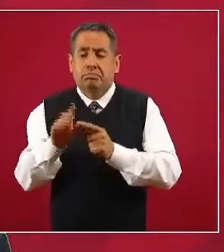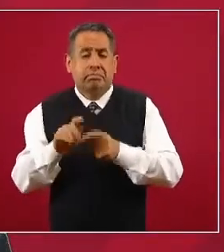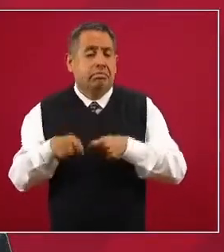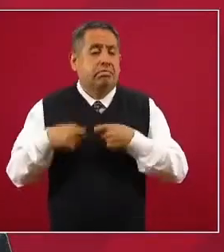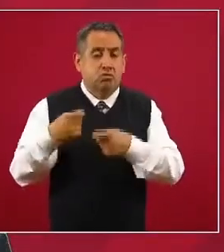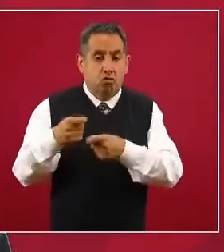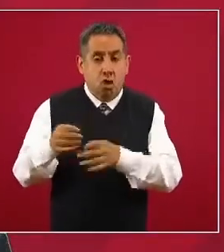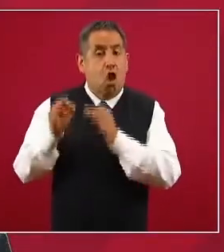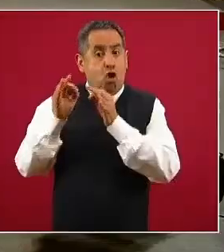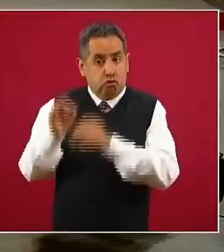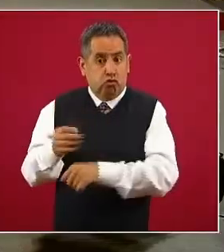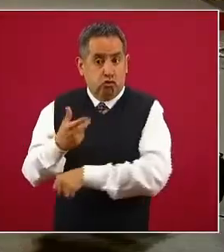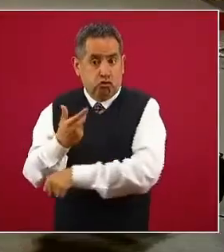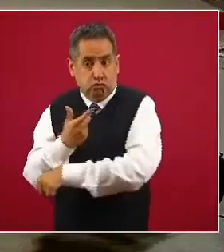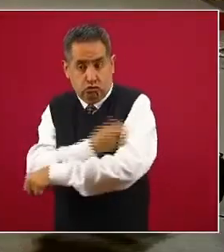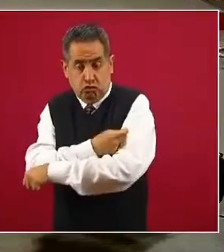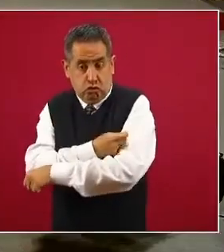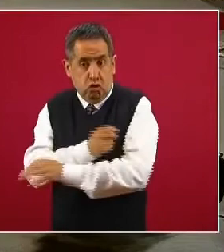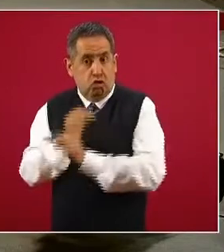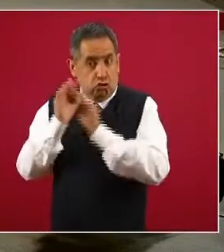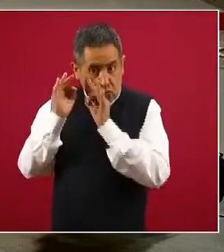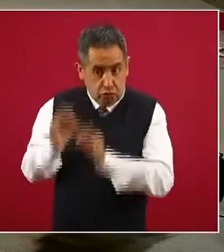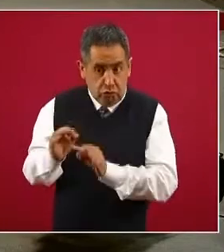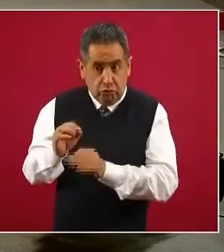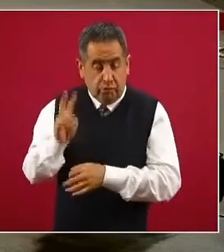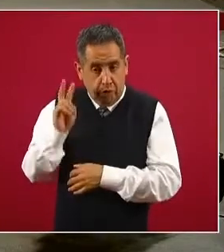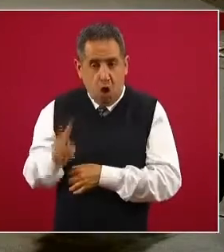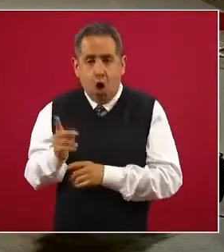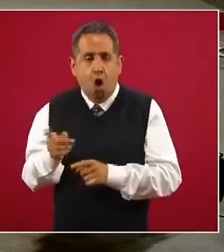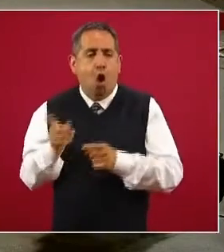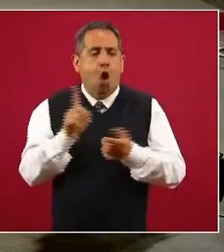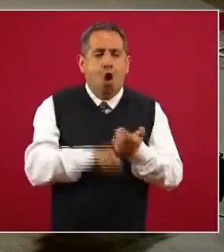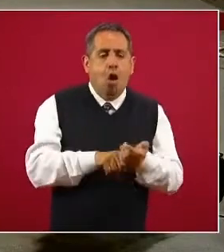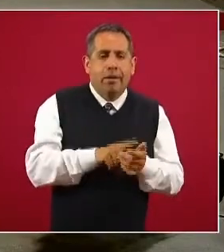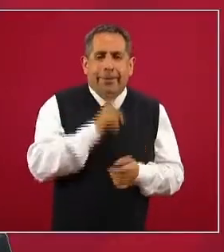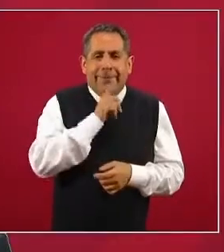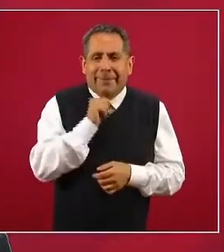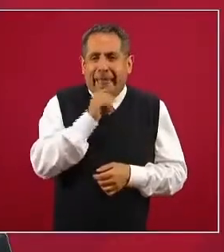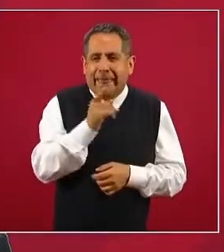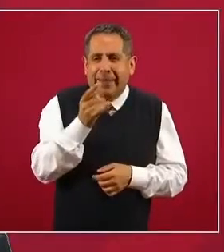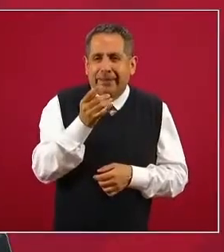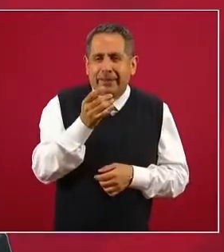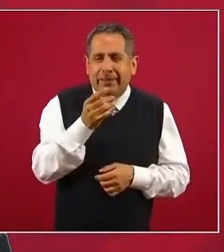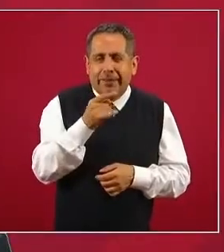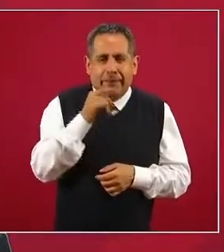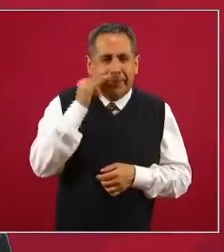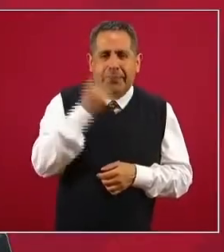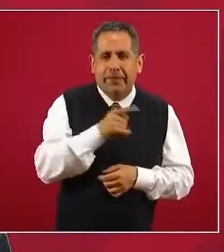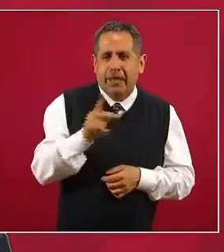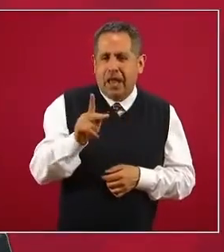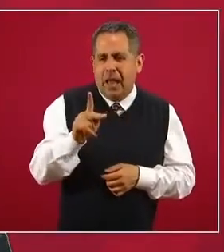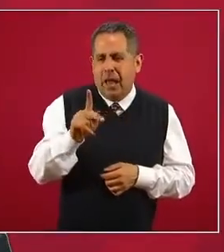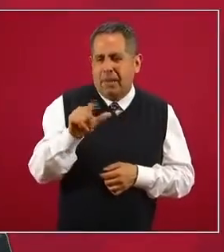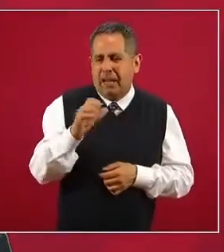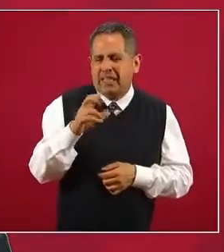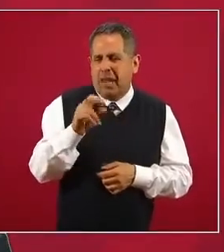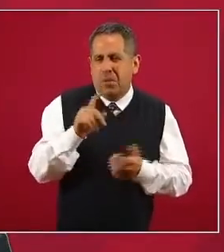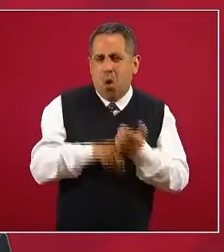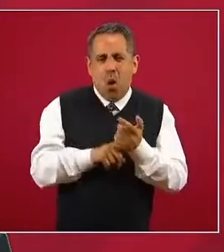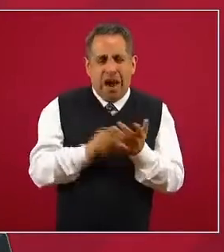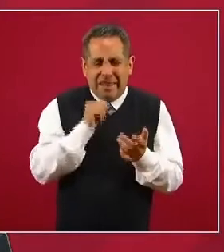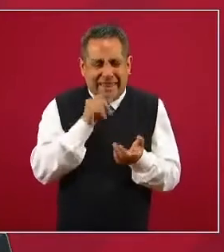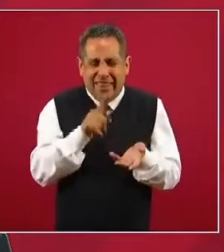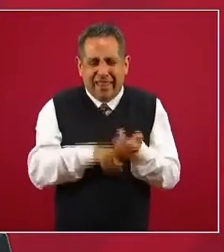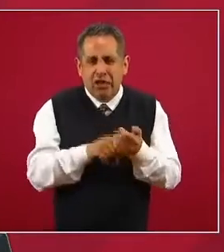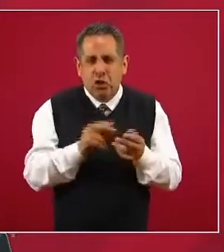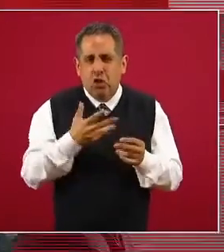a tocar que se le administre la vacuna o el placebo. Clásicamente el placebo es una sustancia completamente inerte,